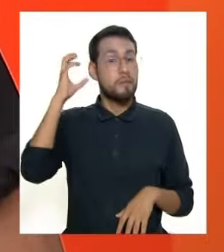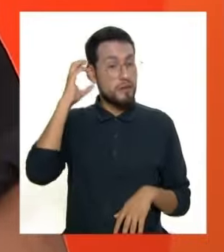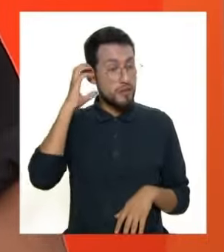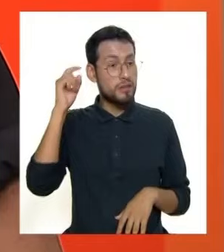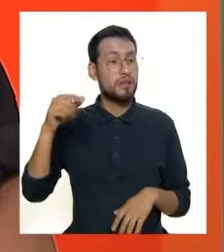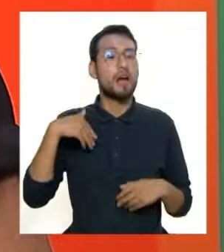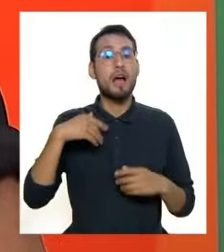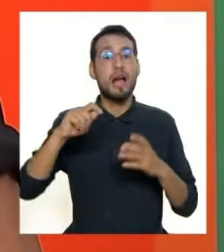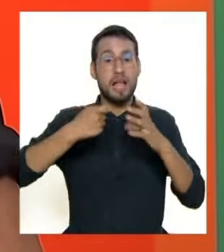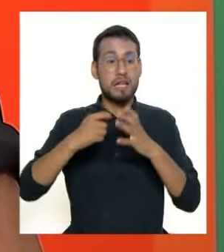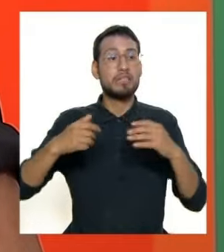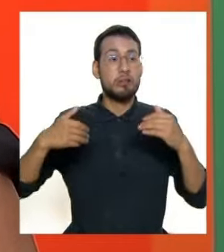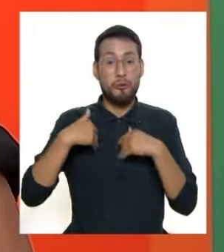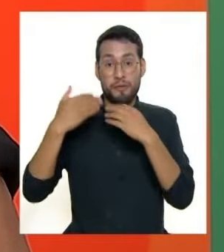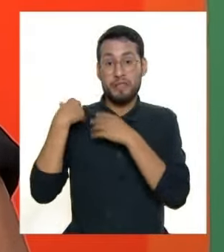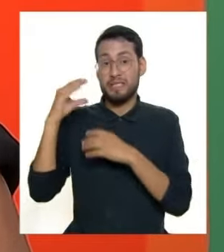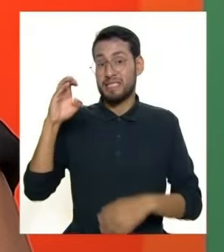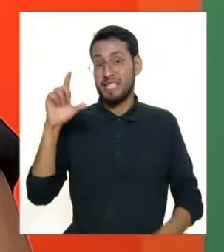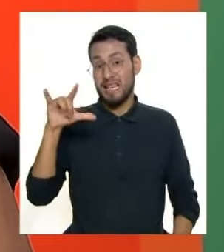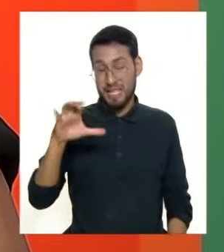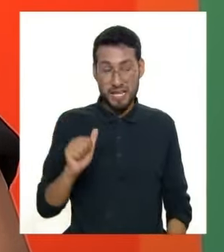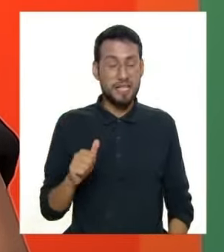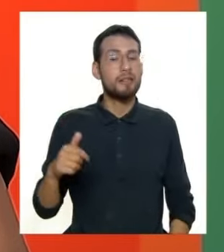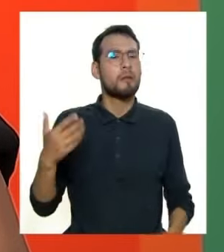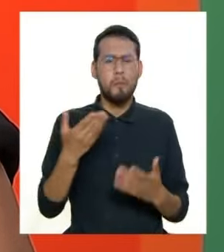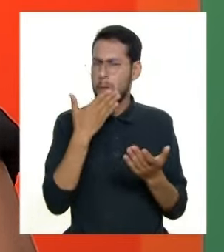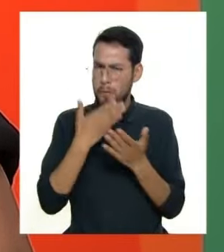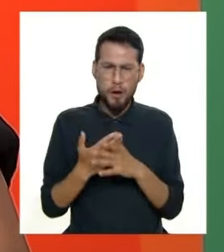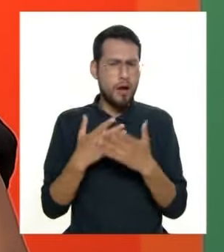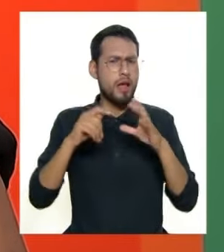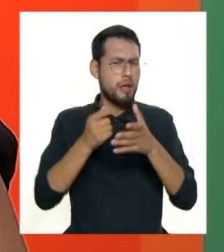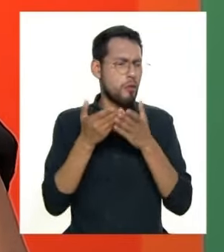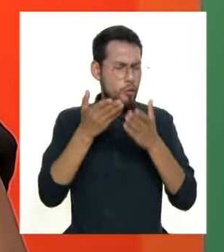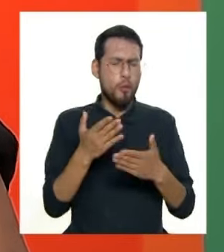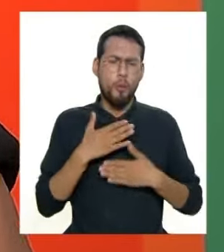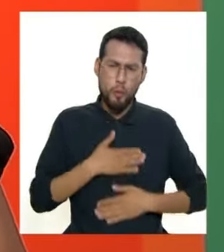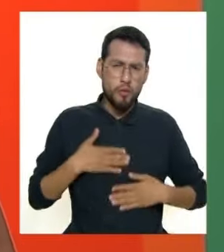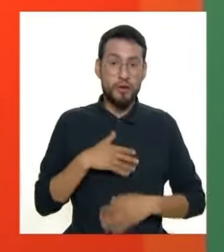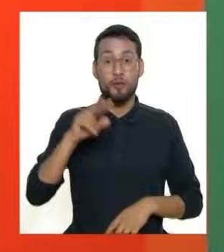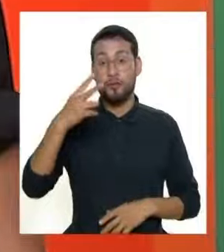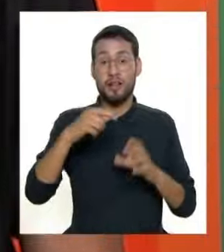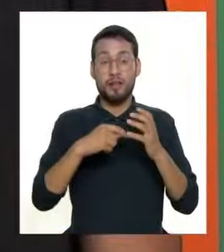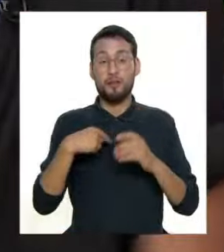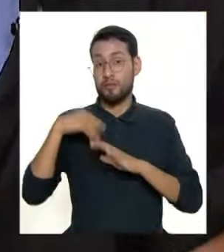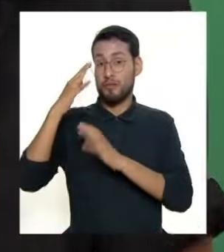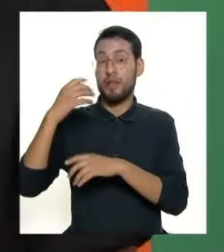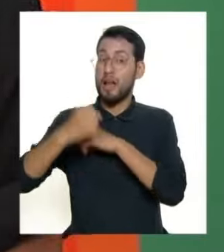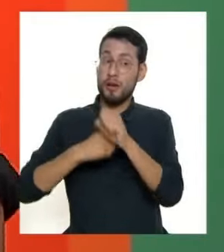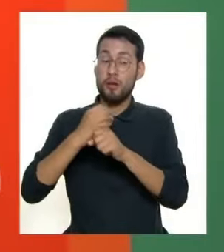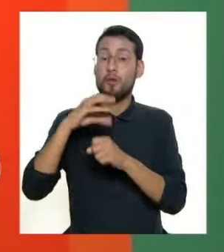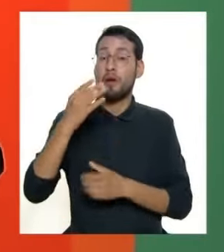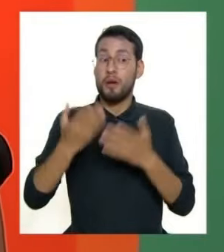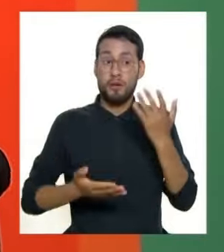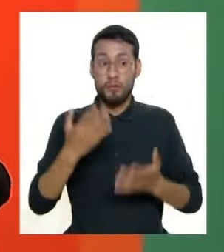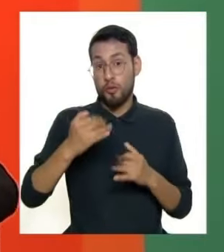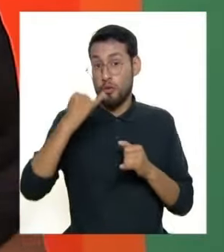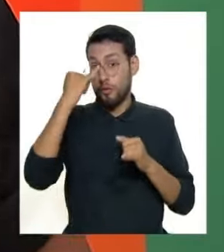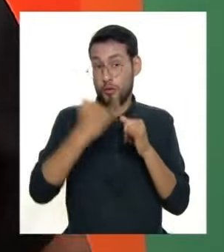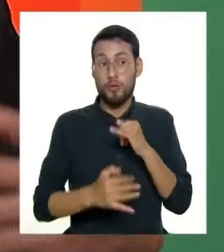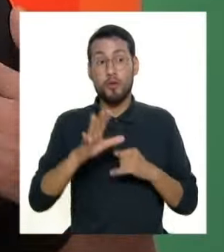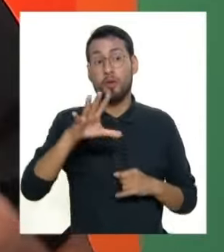los talleres que están a cargo de Escénica. Va a estar muy bacán el taller. Es el segundo taller que voy a dictar en el año porque es muy probable que sea el